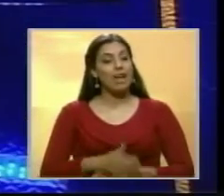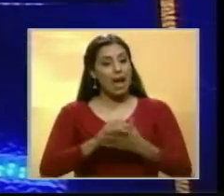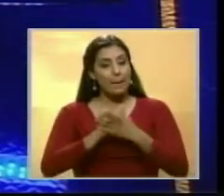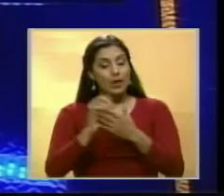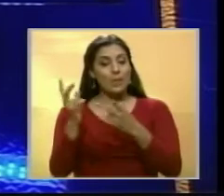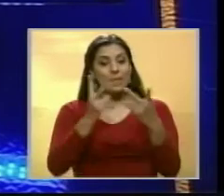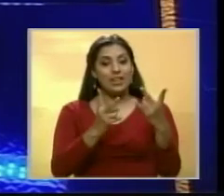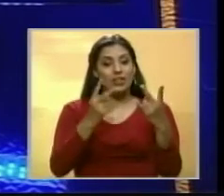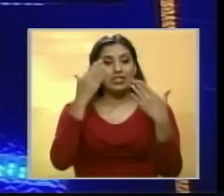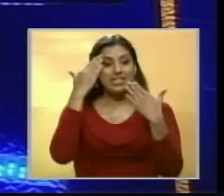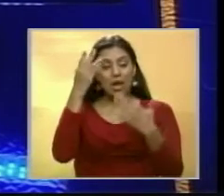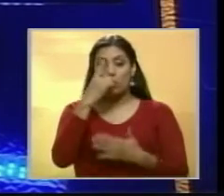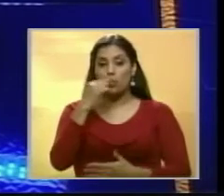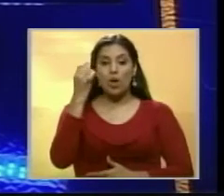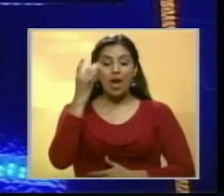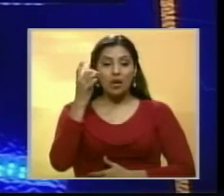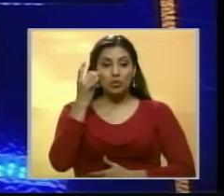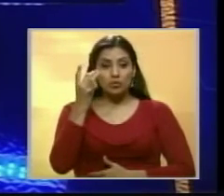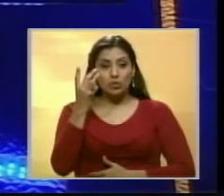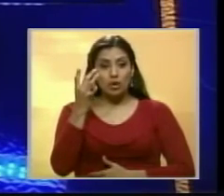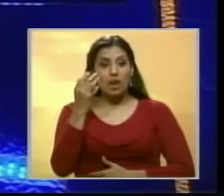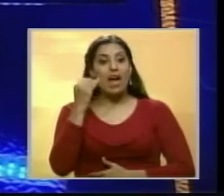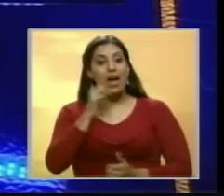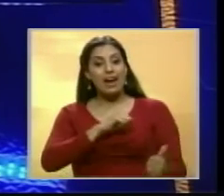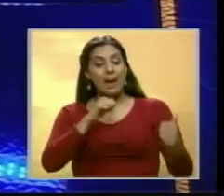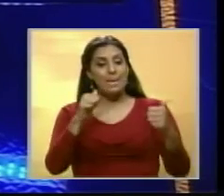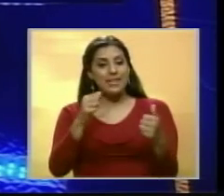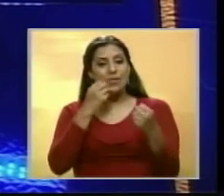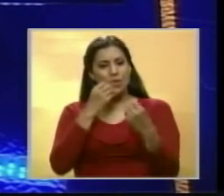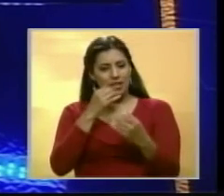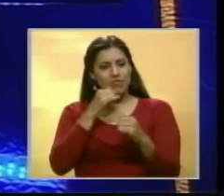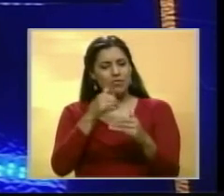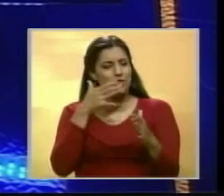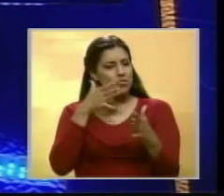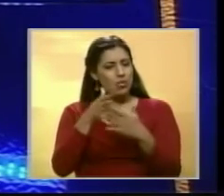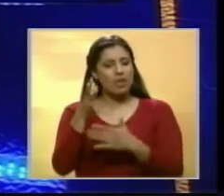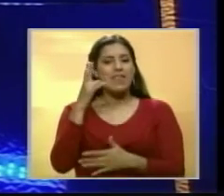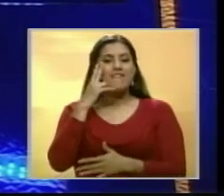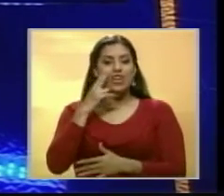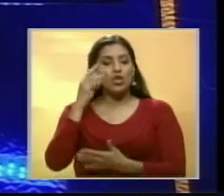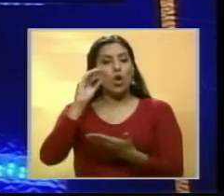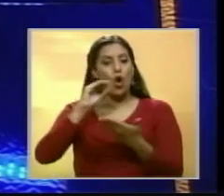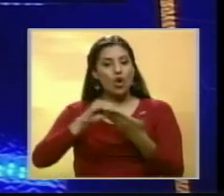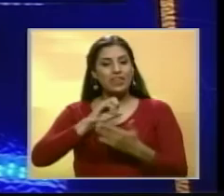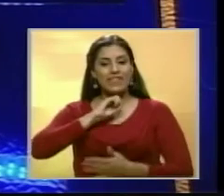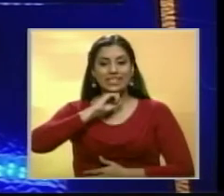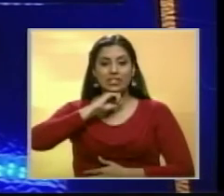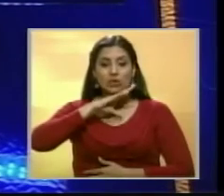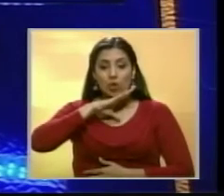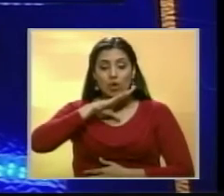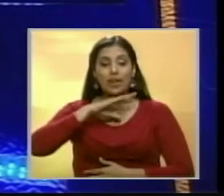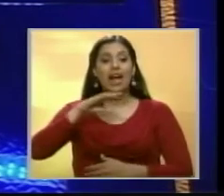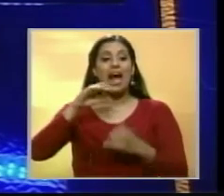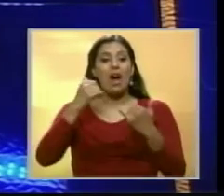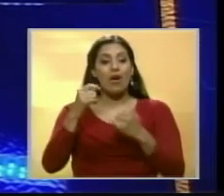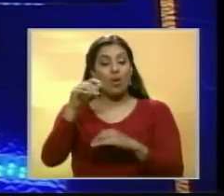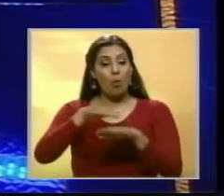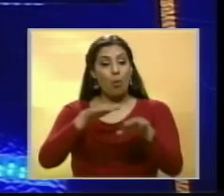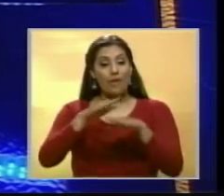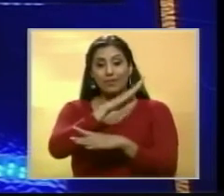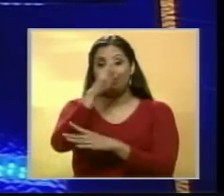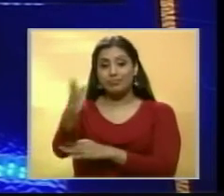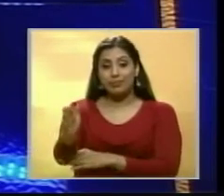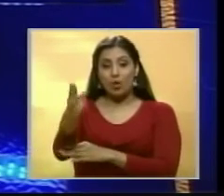Amigos, bienvenidos. Les saluda Tony Cittadino. Comenzamos con buenas noticias porque la Vinotinto volvió a hacer historia. Este jueves Venezuela derrotó a